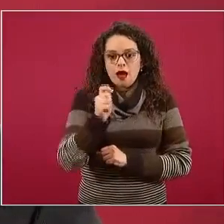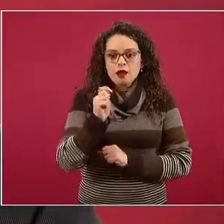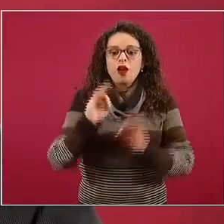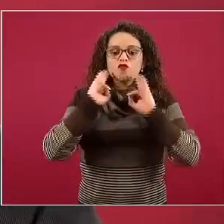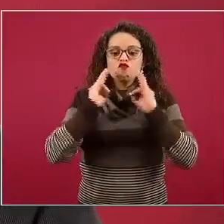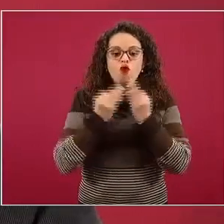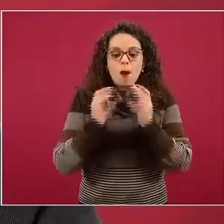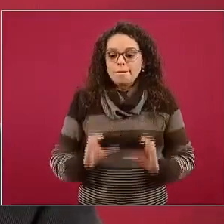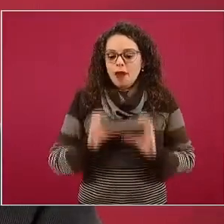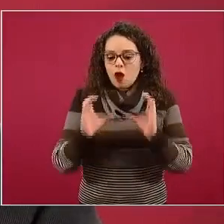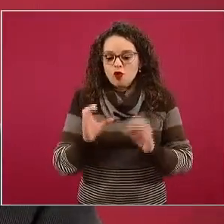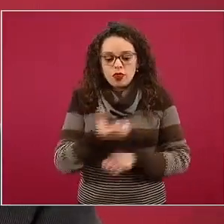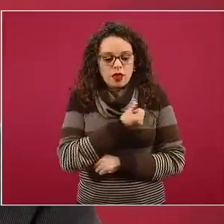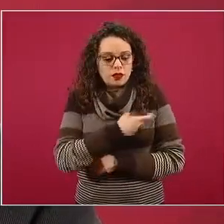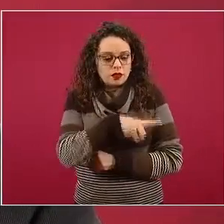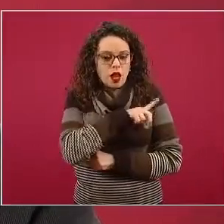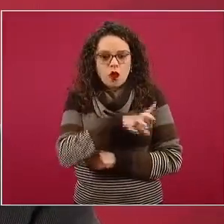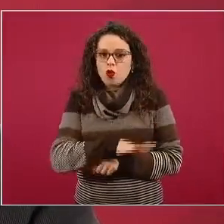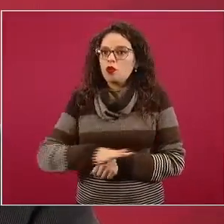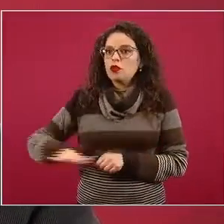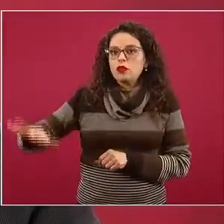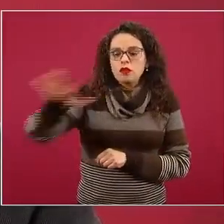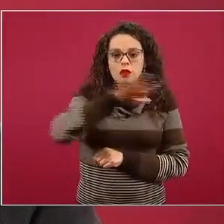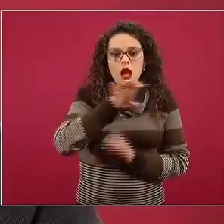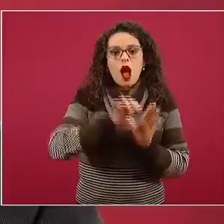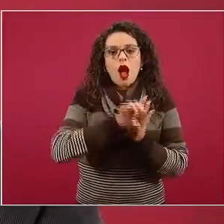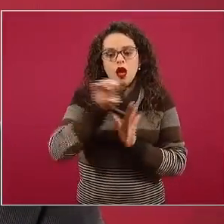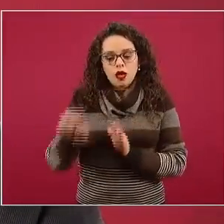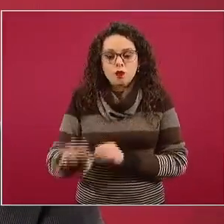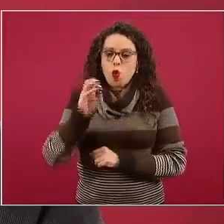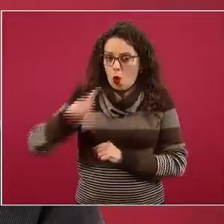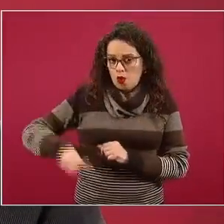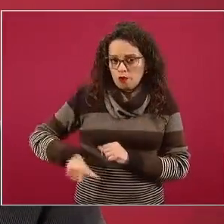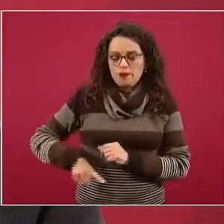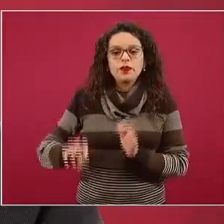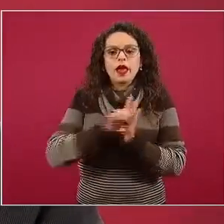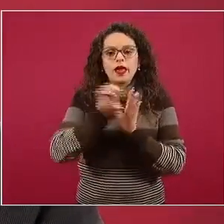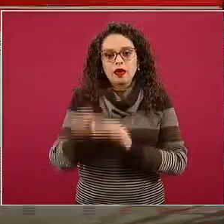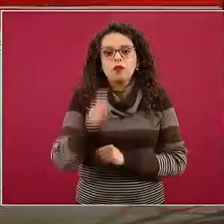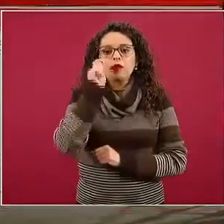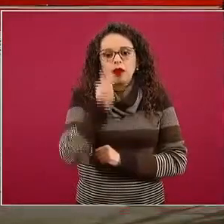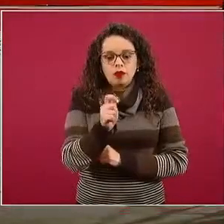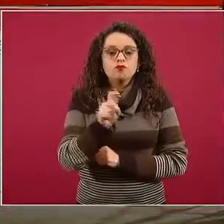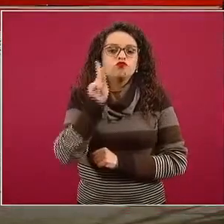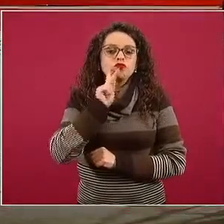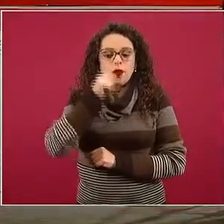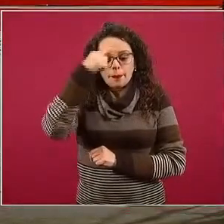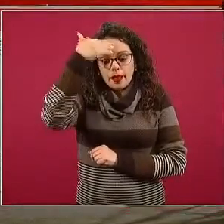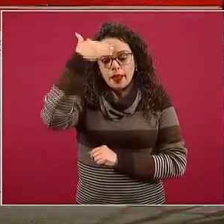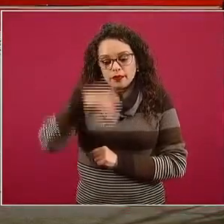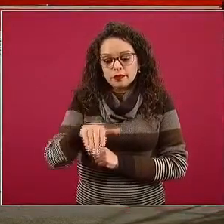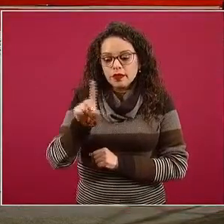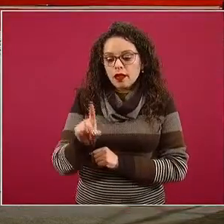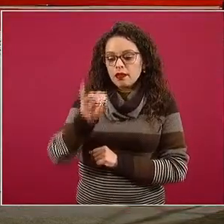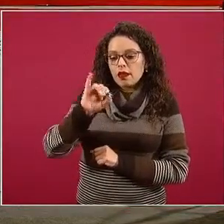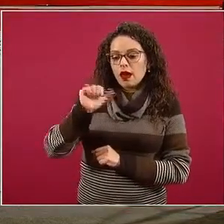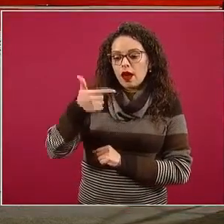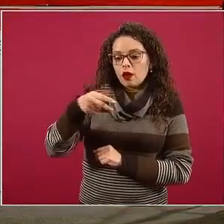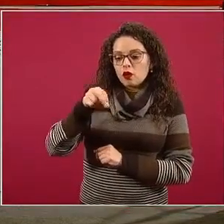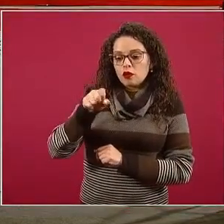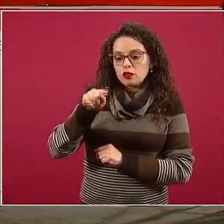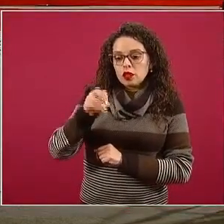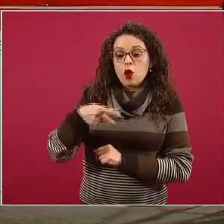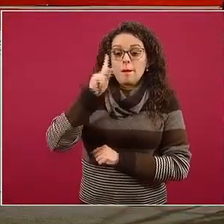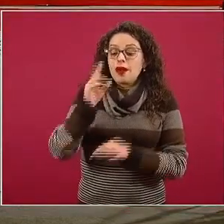salud pública, como puede ser la realización de diagnóstico, pero es muy importante siempre tener el contexto